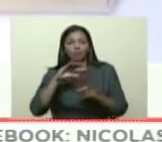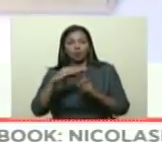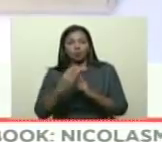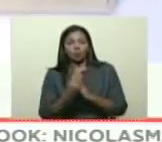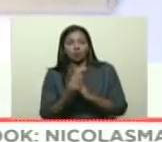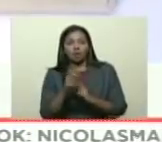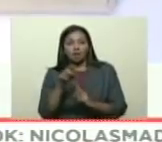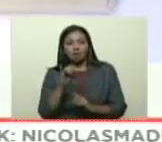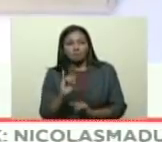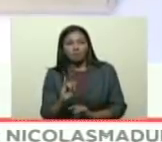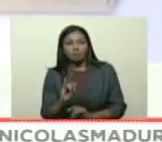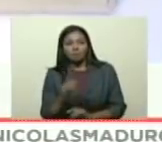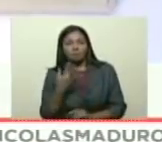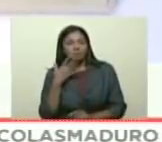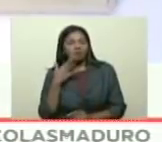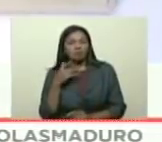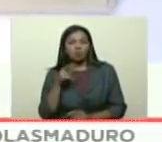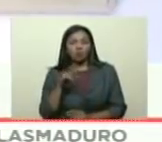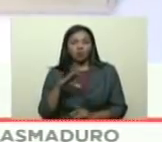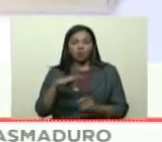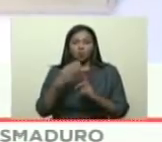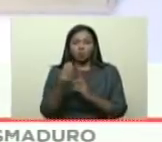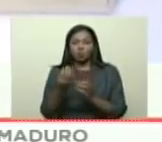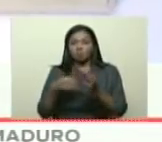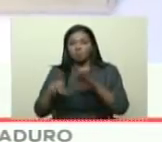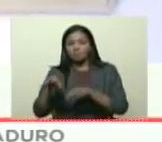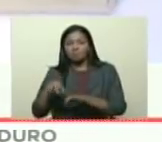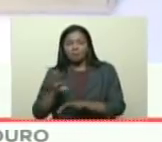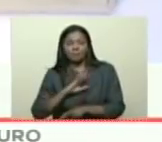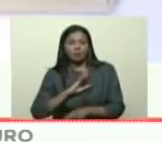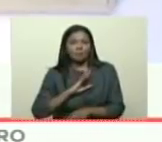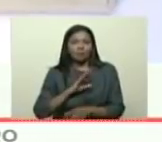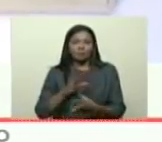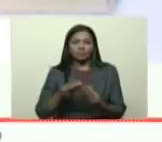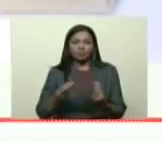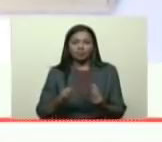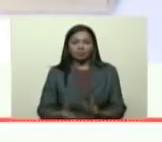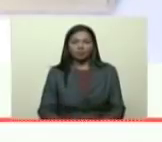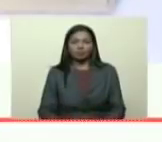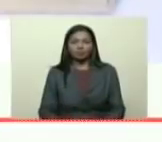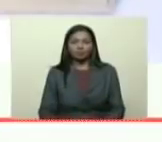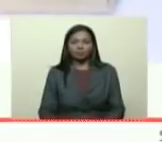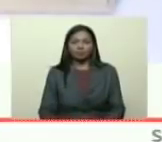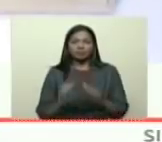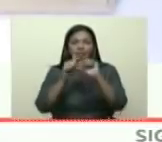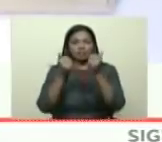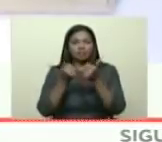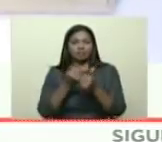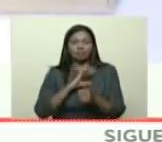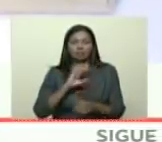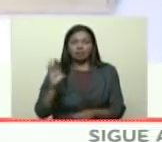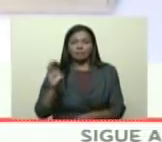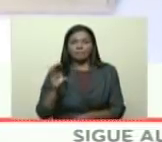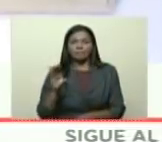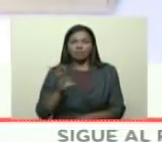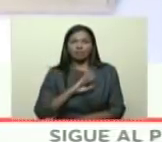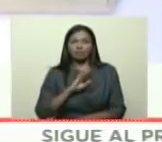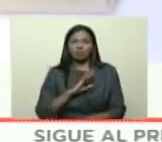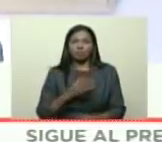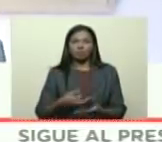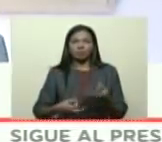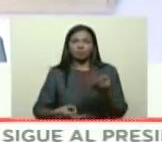sean los cultores, cultoras y artistas de la patria, sean los protagonistas de